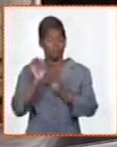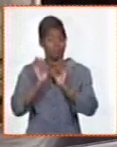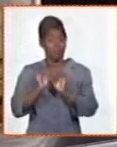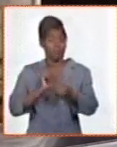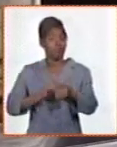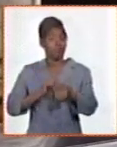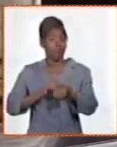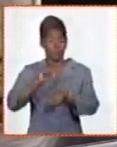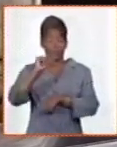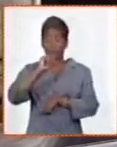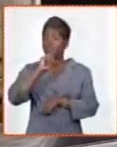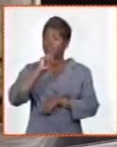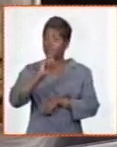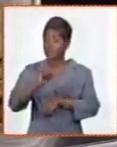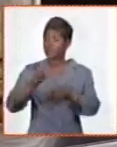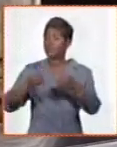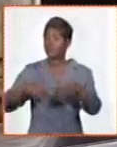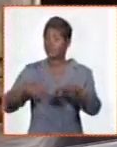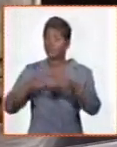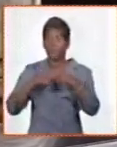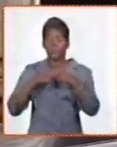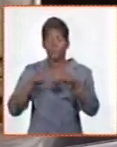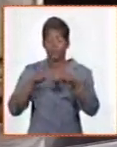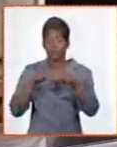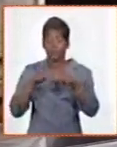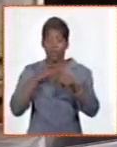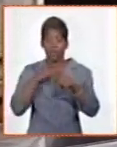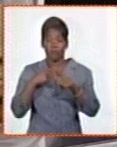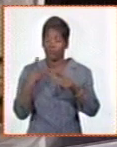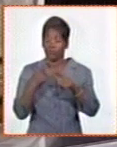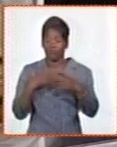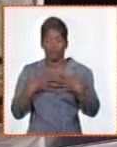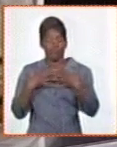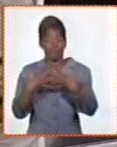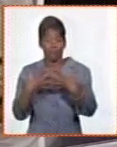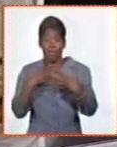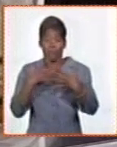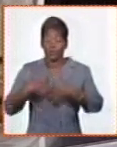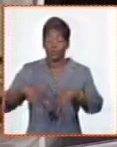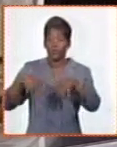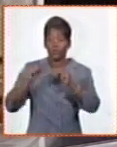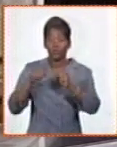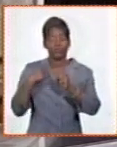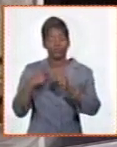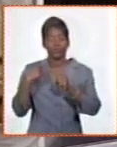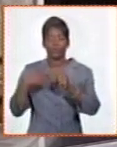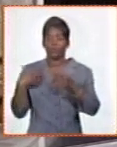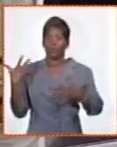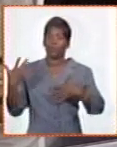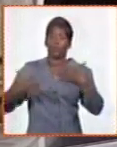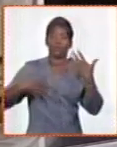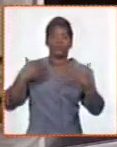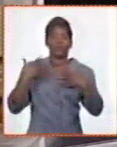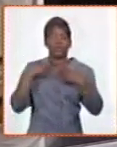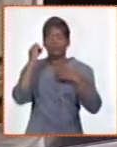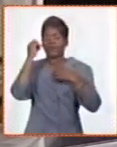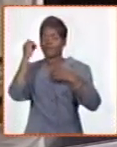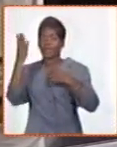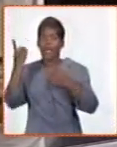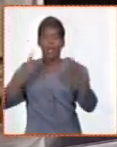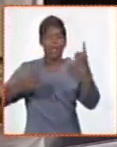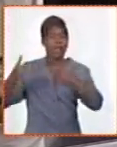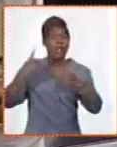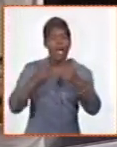darlo todo. Si no hay corriente, hay que dar también alegría, y hay que dar luz, y hay que inventarse un mechón, hay